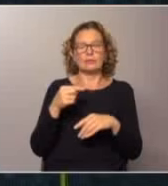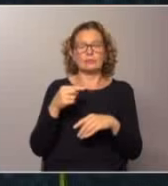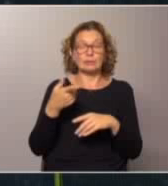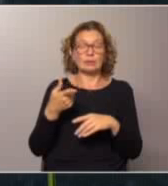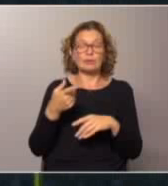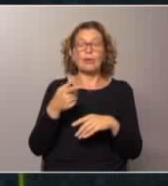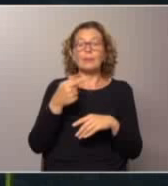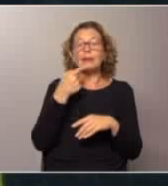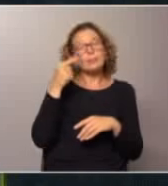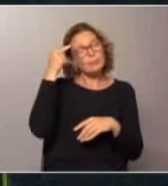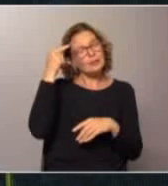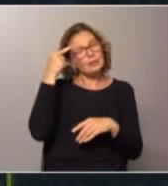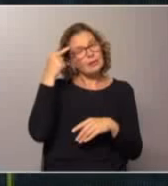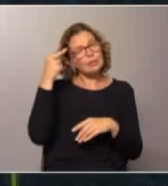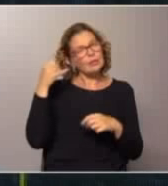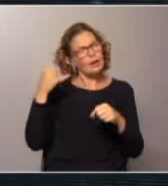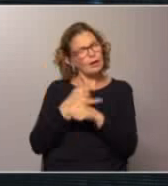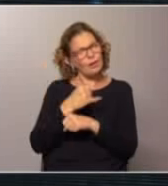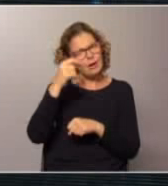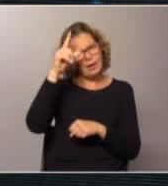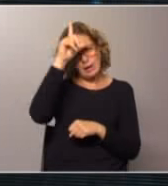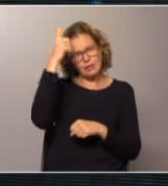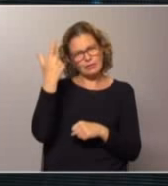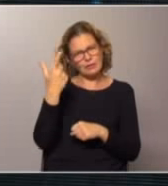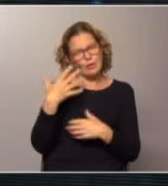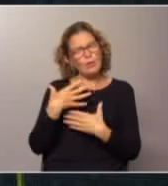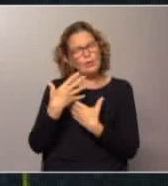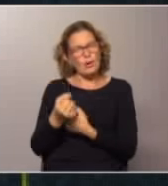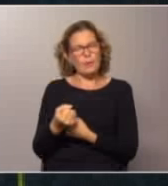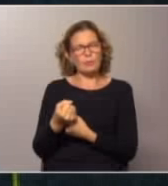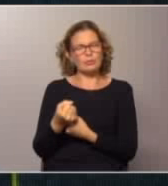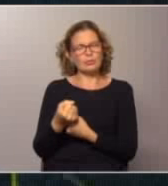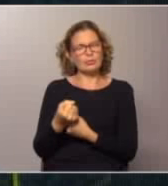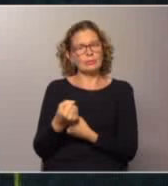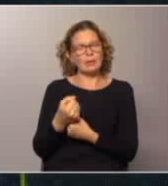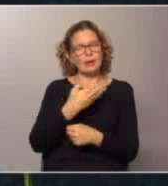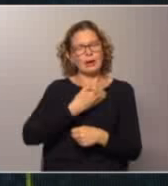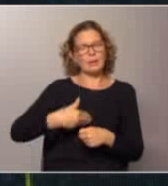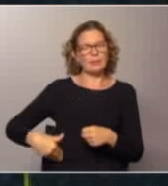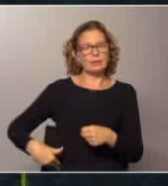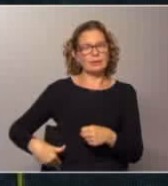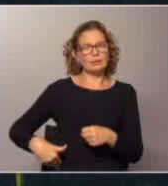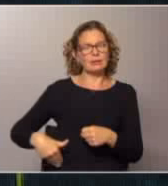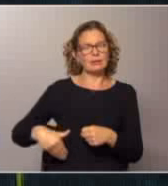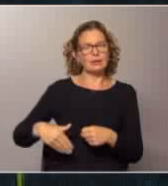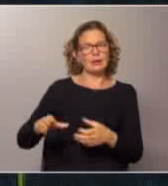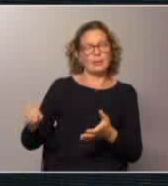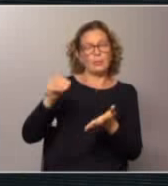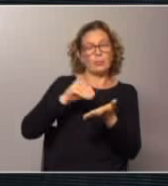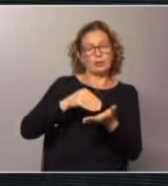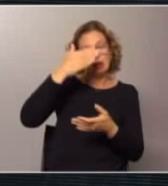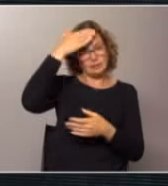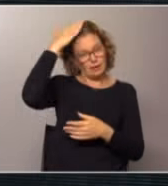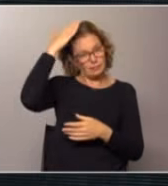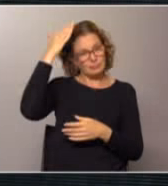en tanto se equivocó en la calle siendo apoyo al presidente del bid que proponía trump por lo menos